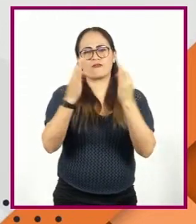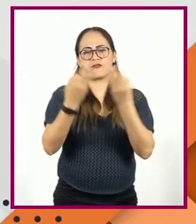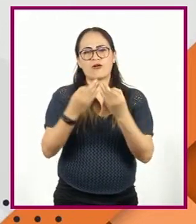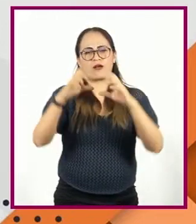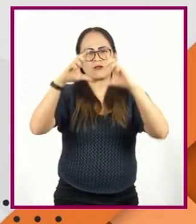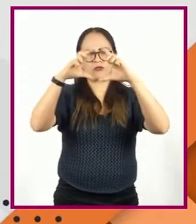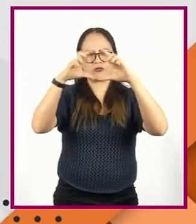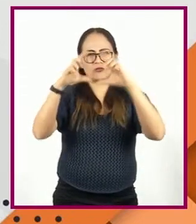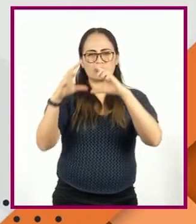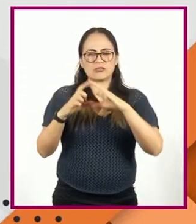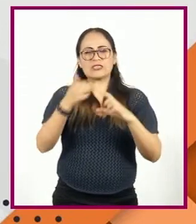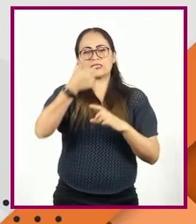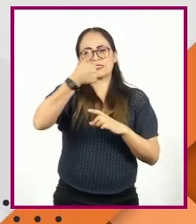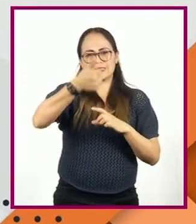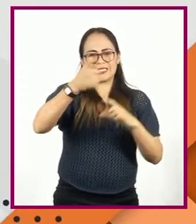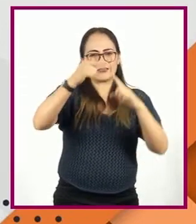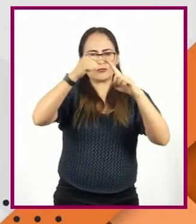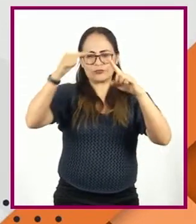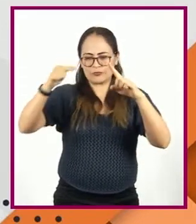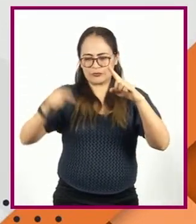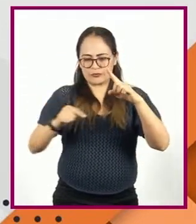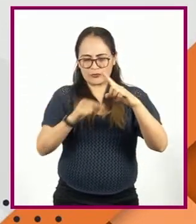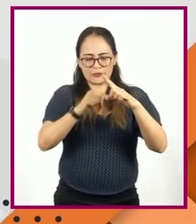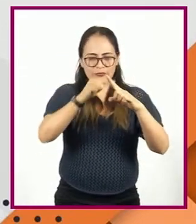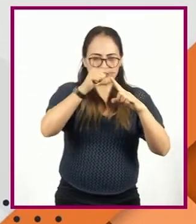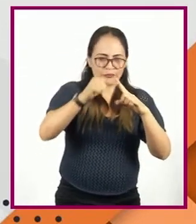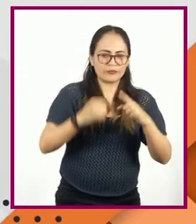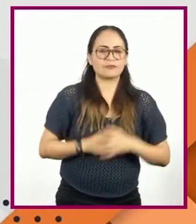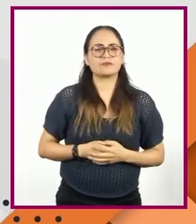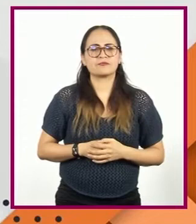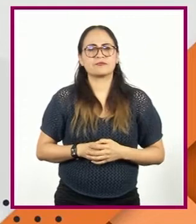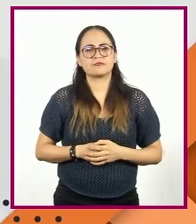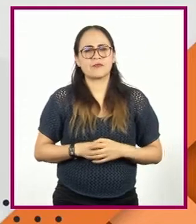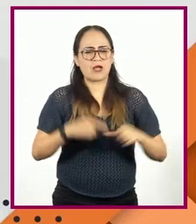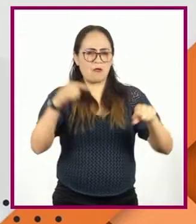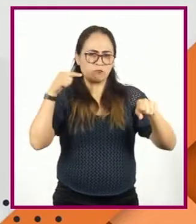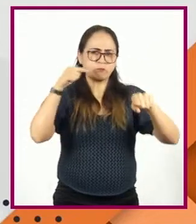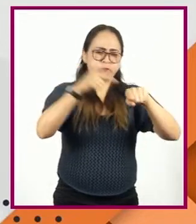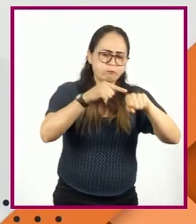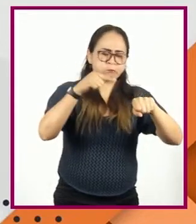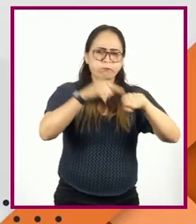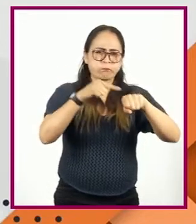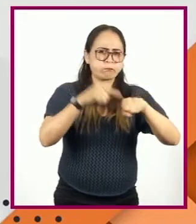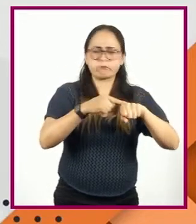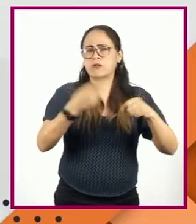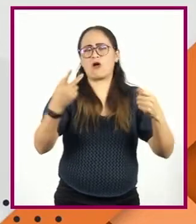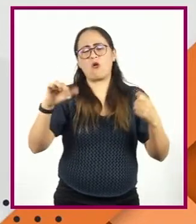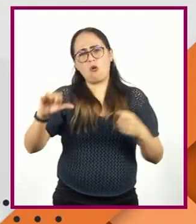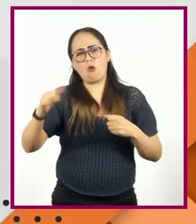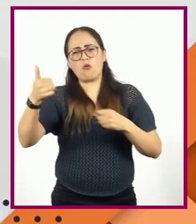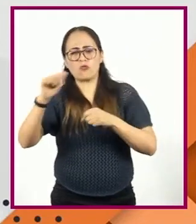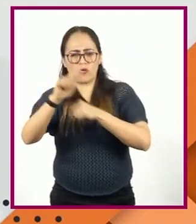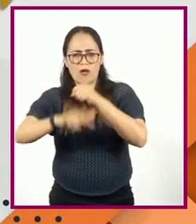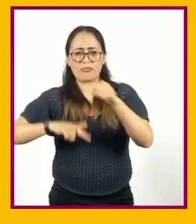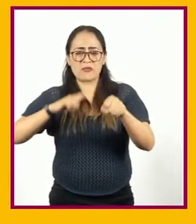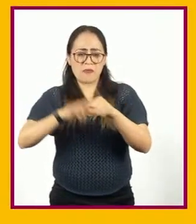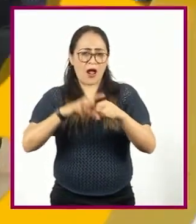óseos resistentes al embate de prácticamente cualquier depredador de su época.